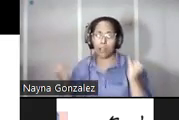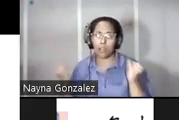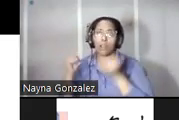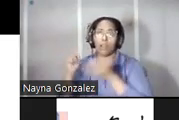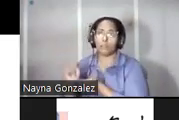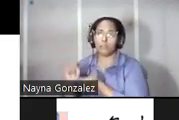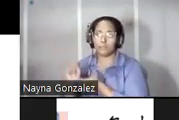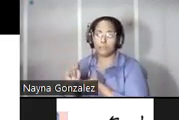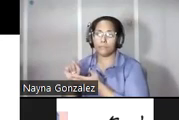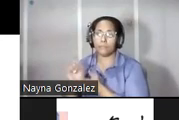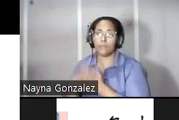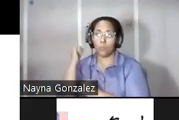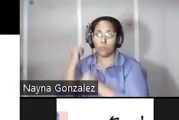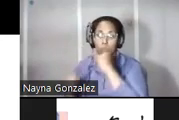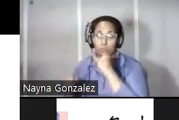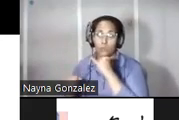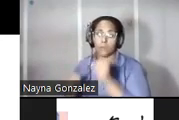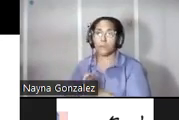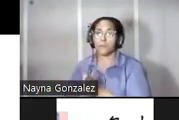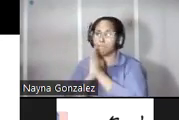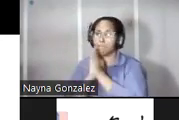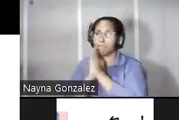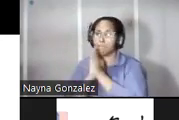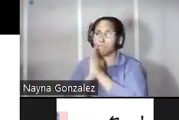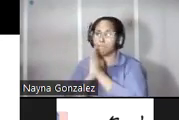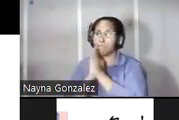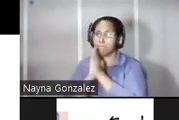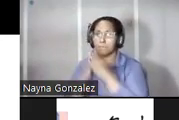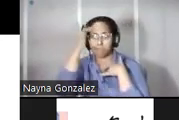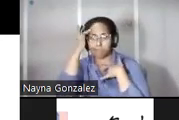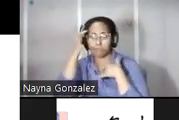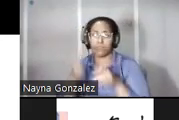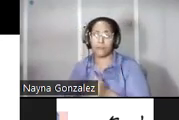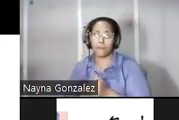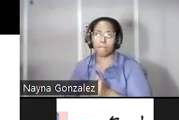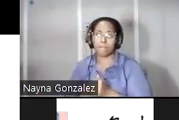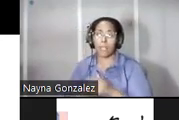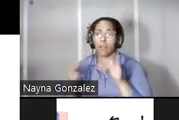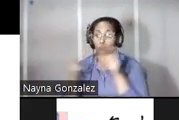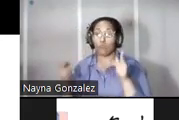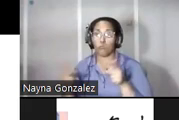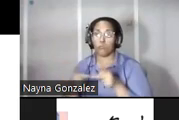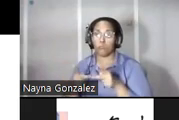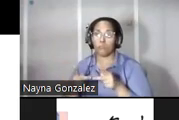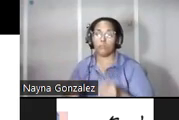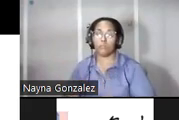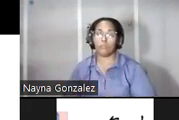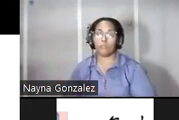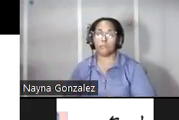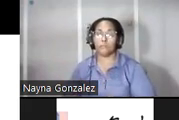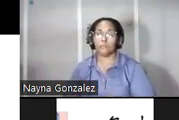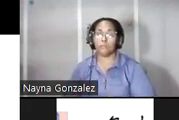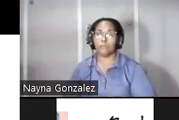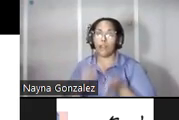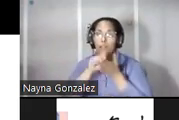al tratamiento. Por último, se les pedía a los enfermos que usaran a plenitud las facilidades que tenían.